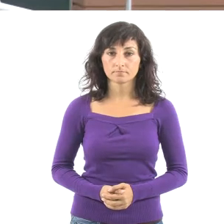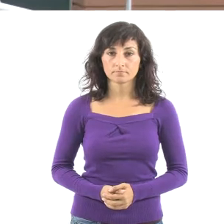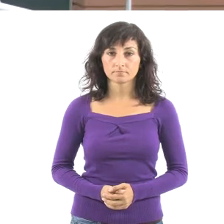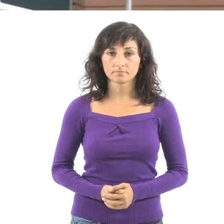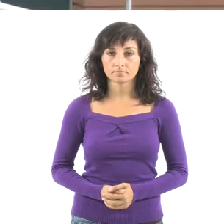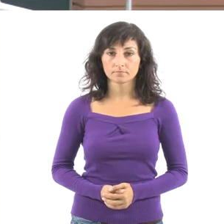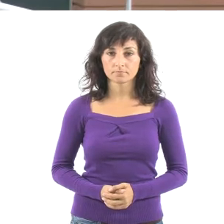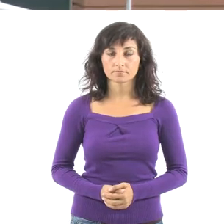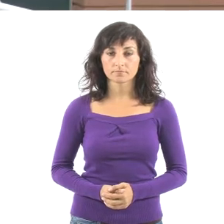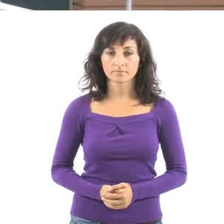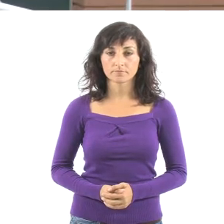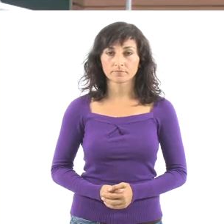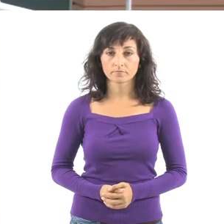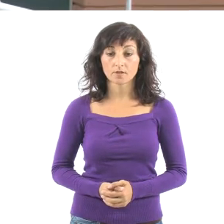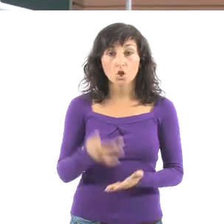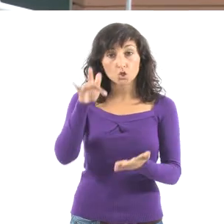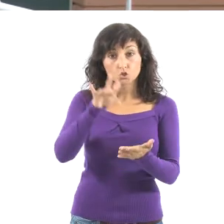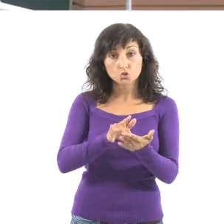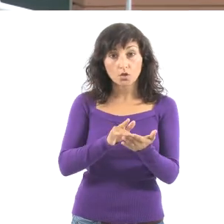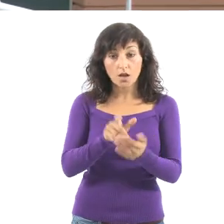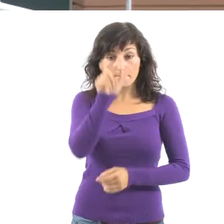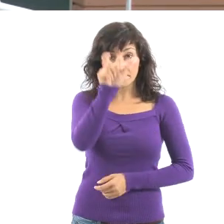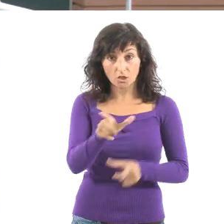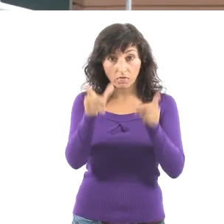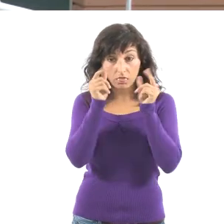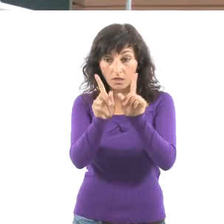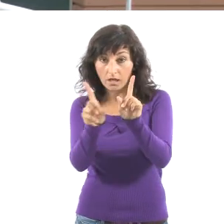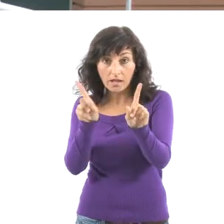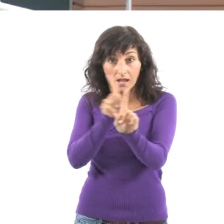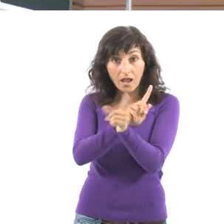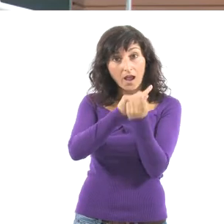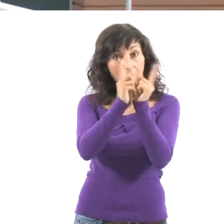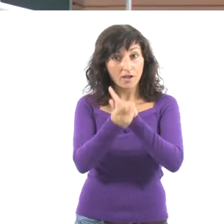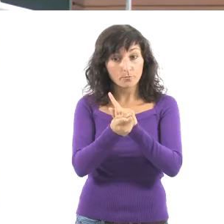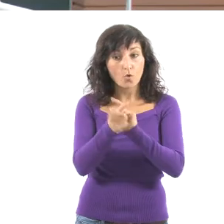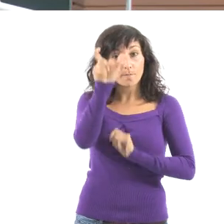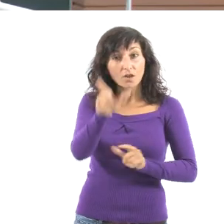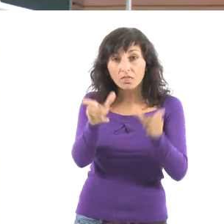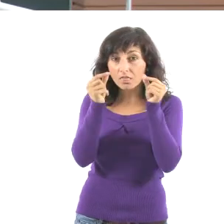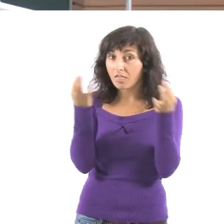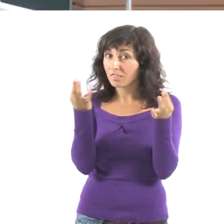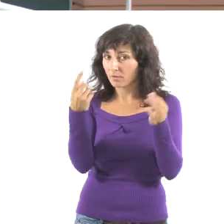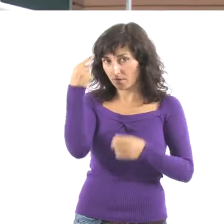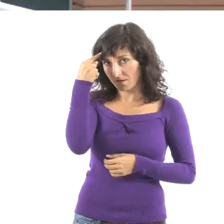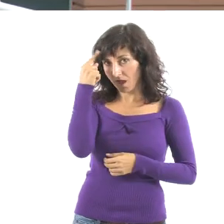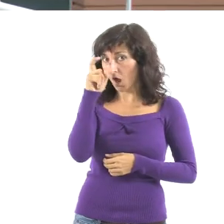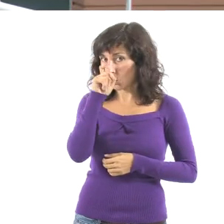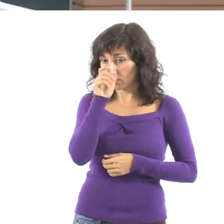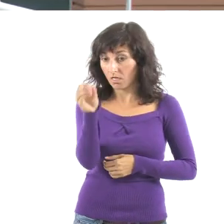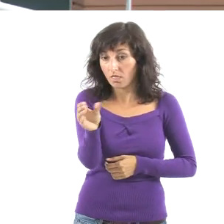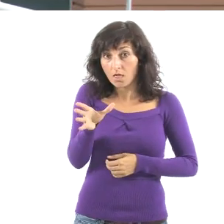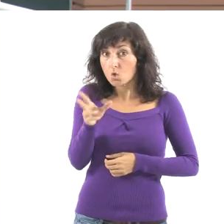A la hora de efectuar el cambio de lado, la persona deficiente visual tiene que recordar que lo más importante es no soltarse del